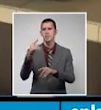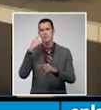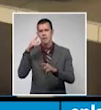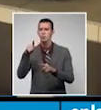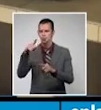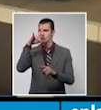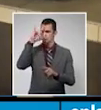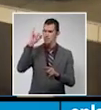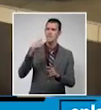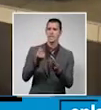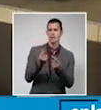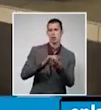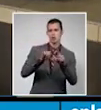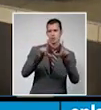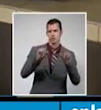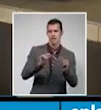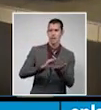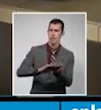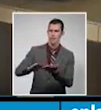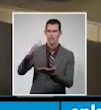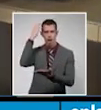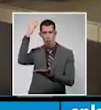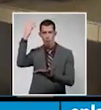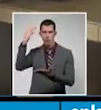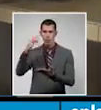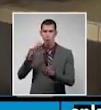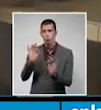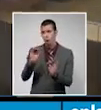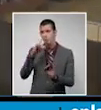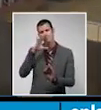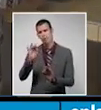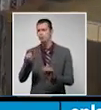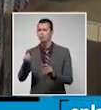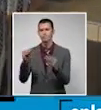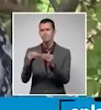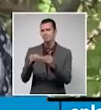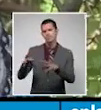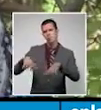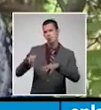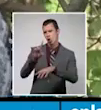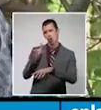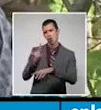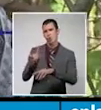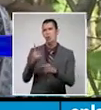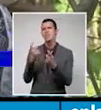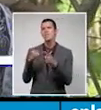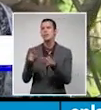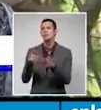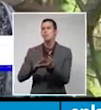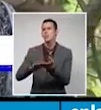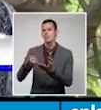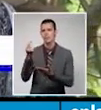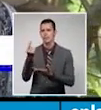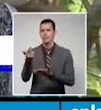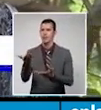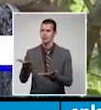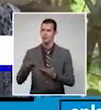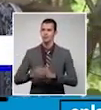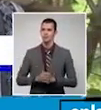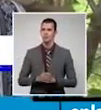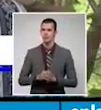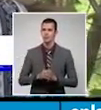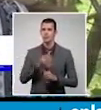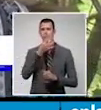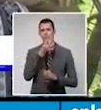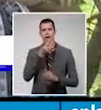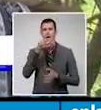casa de Norma. ¿Sabe lo que es la seguridad que le da a uno, la confianza que ella en el presidente, en el